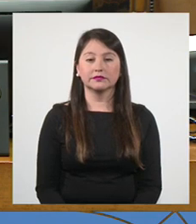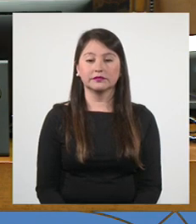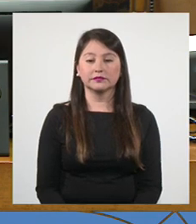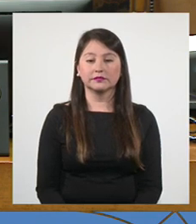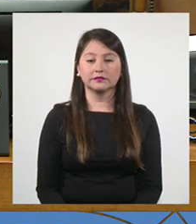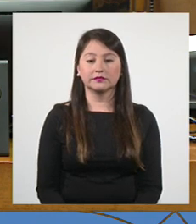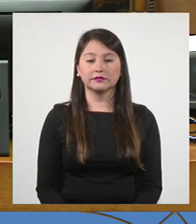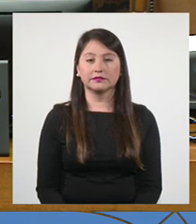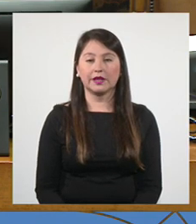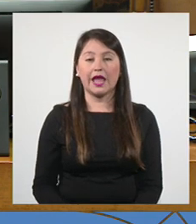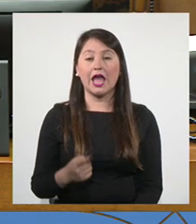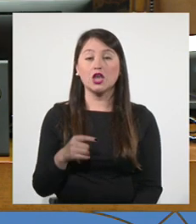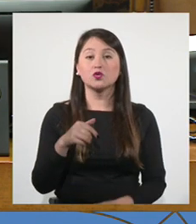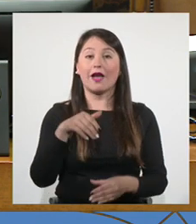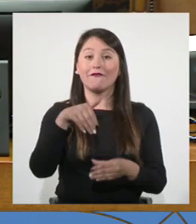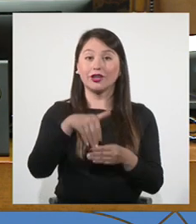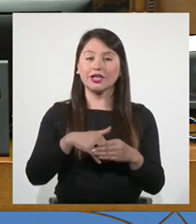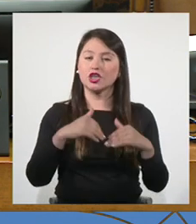Es una votación separada.